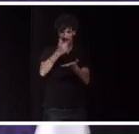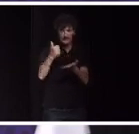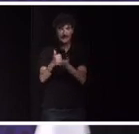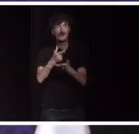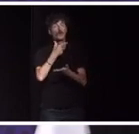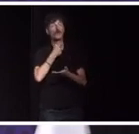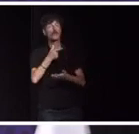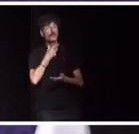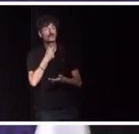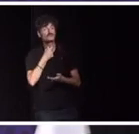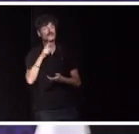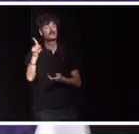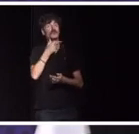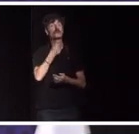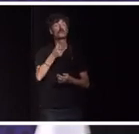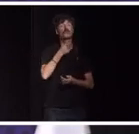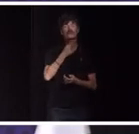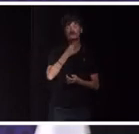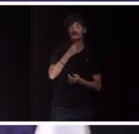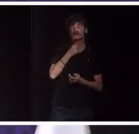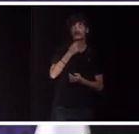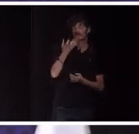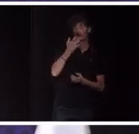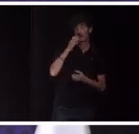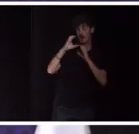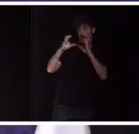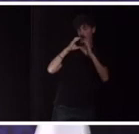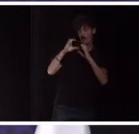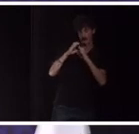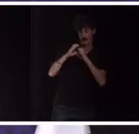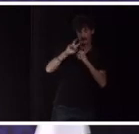guste a los medios de comunicación